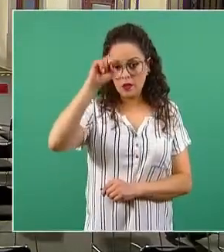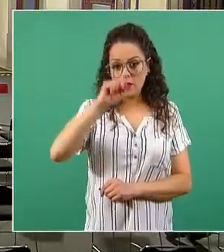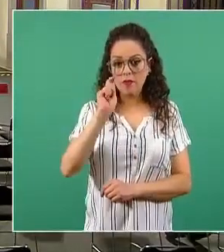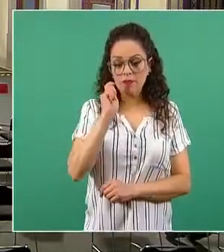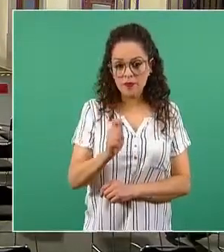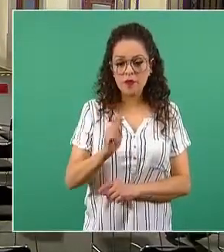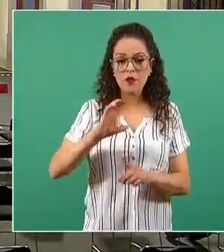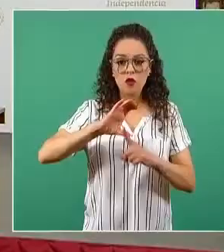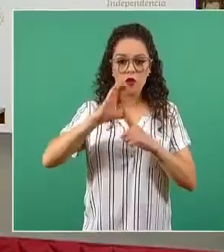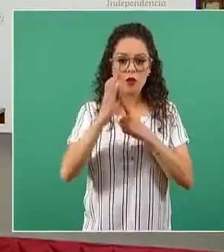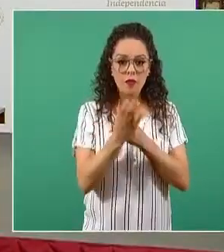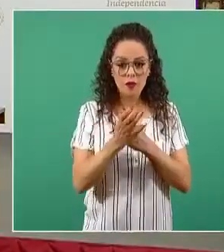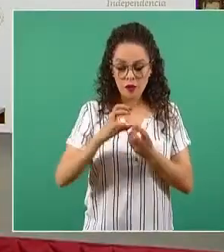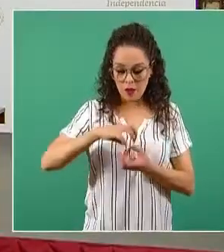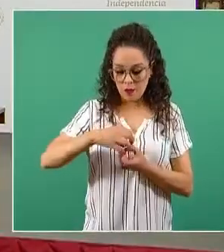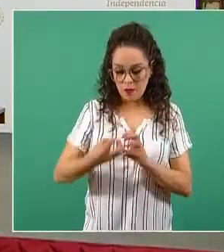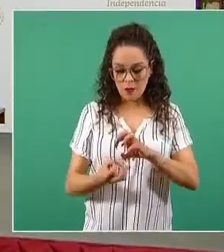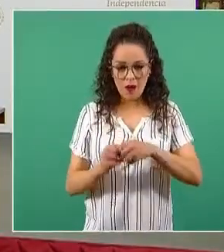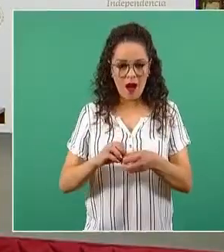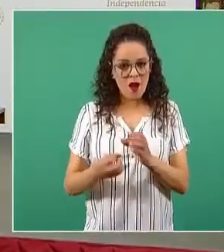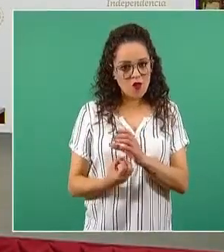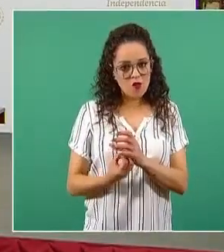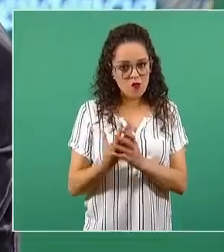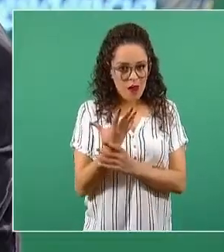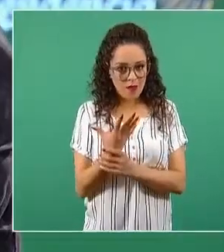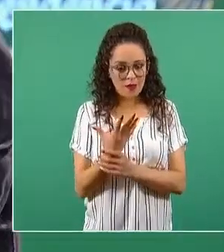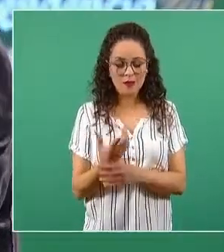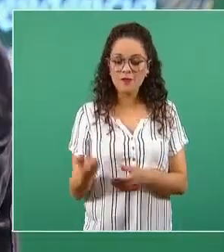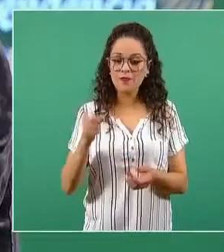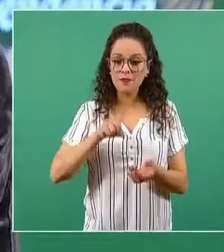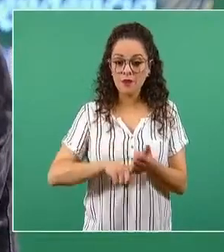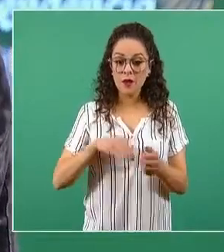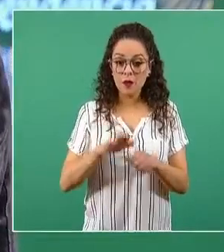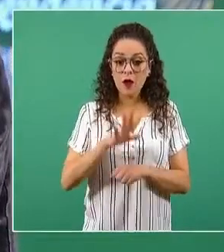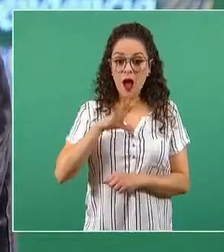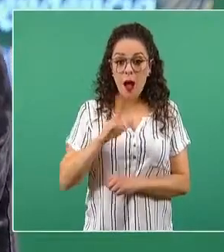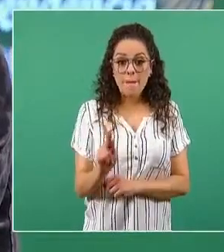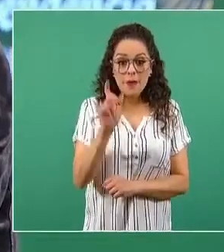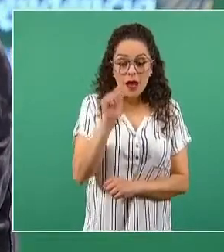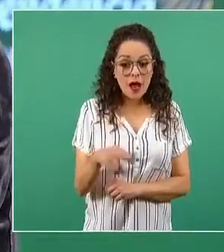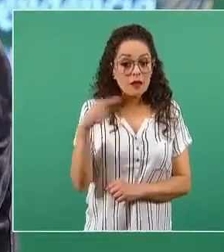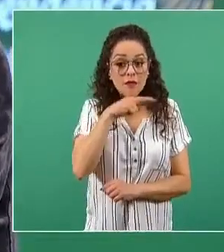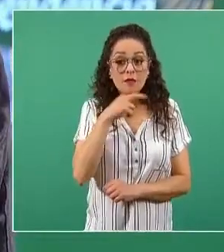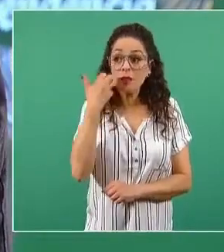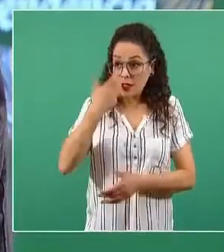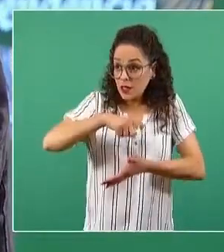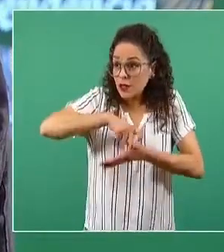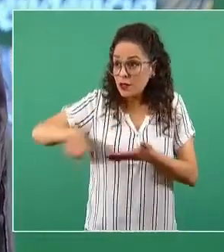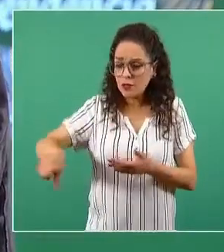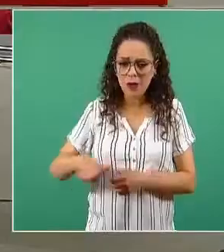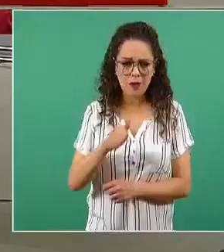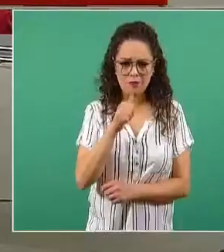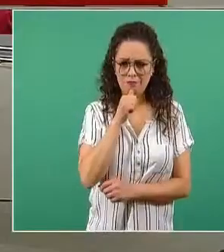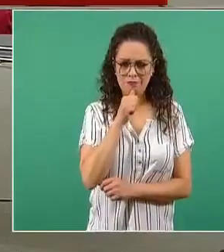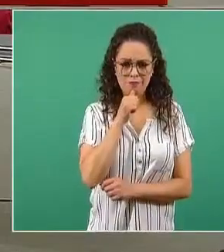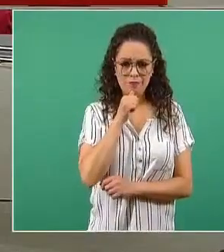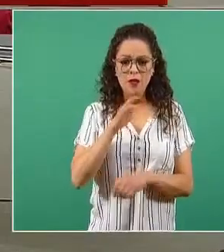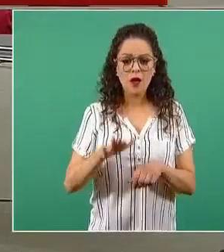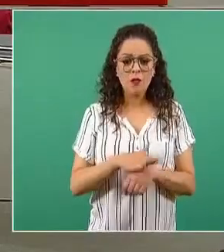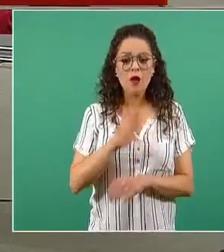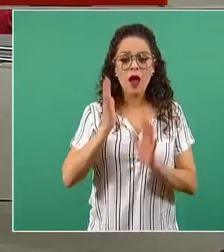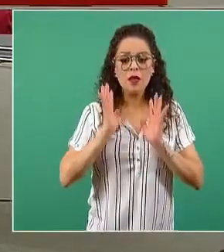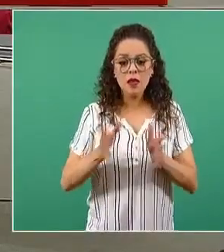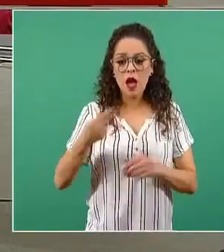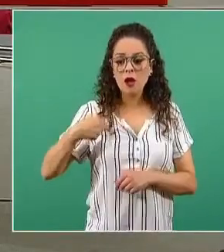Moléculas Nuevas, no porque tuviéramos un plan inmediato de comprarla, porque nosotros ya habíamos